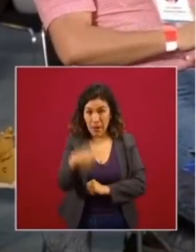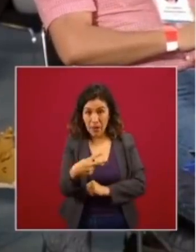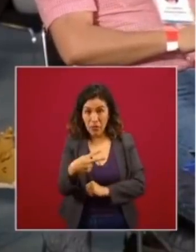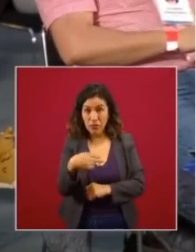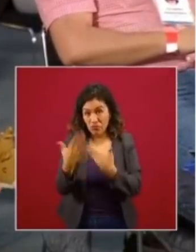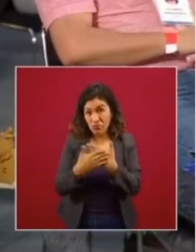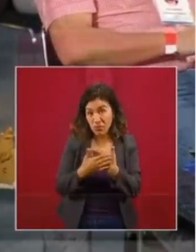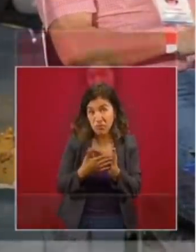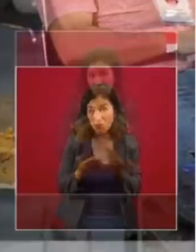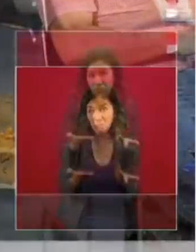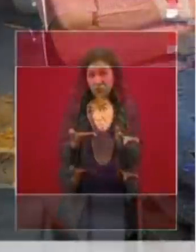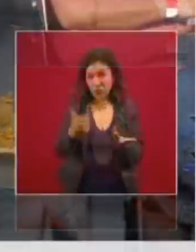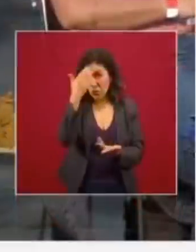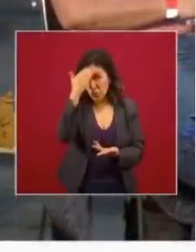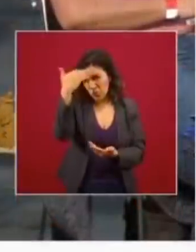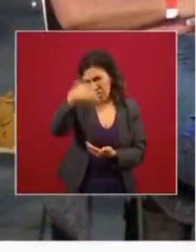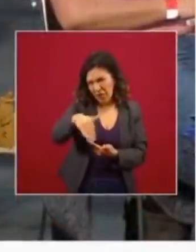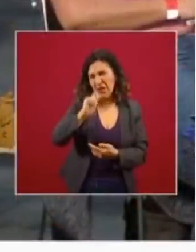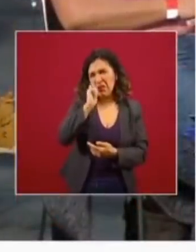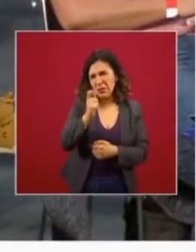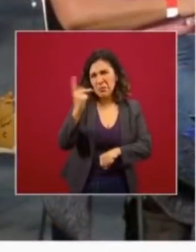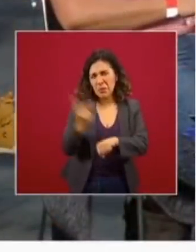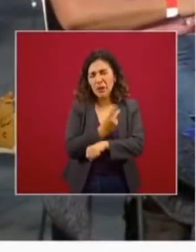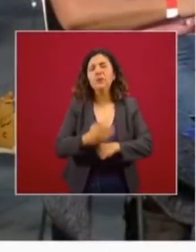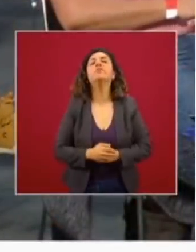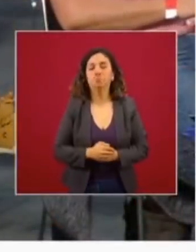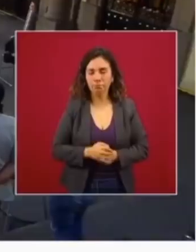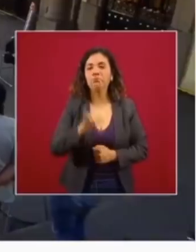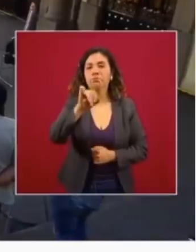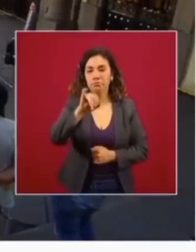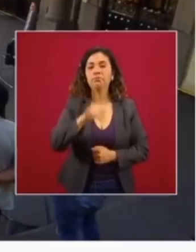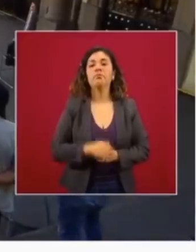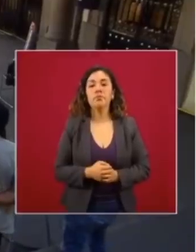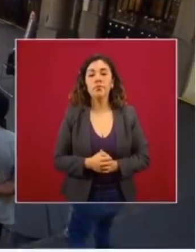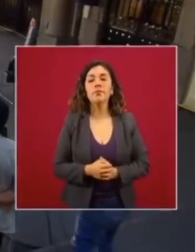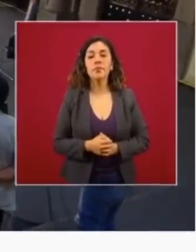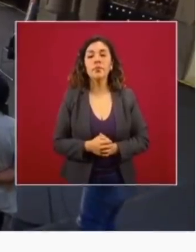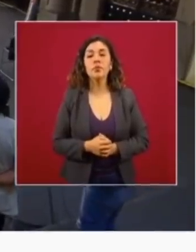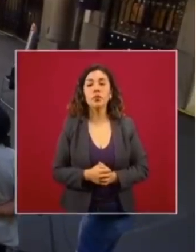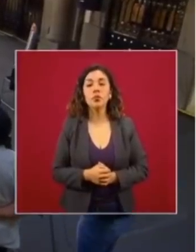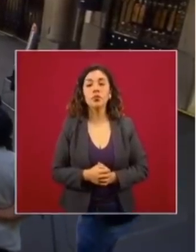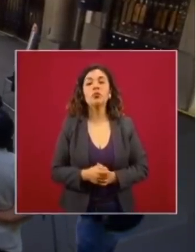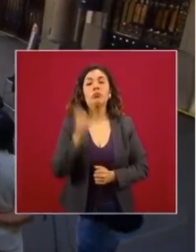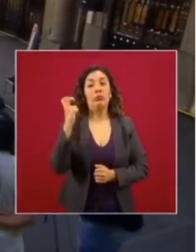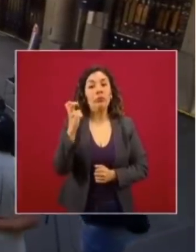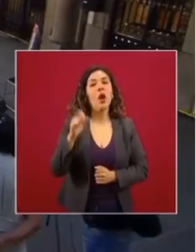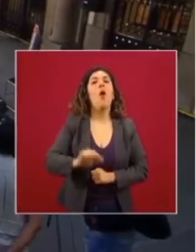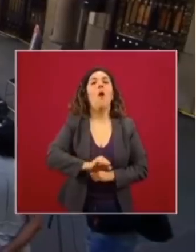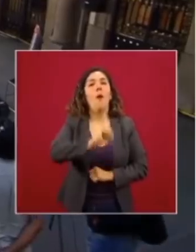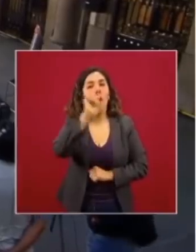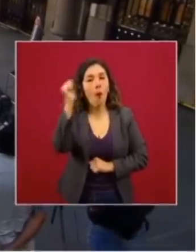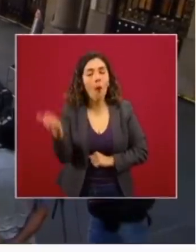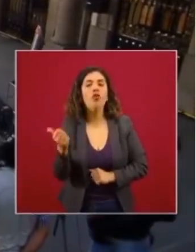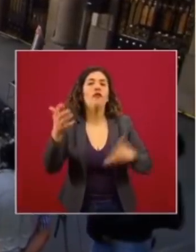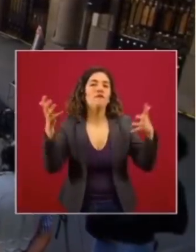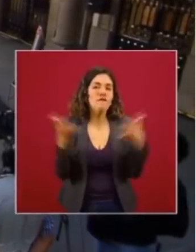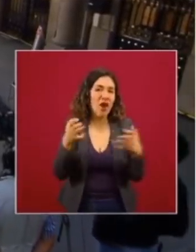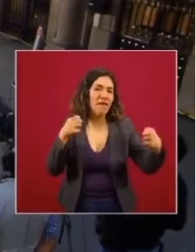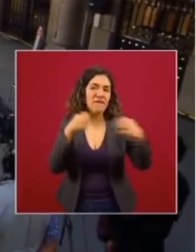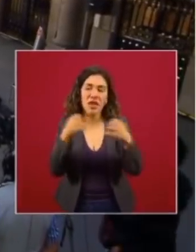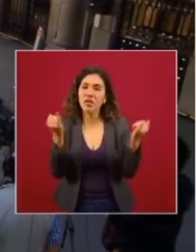México, si tiene conocimiento de que haya algo. Sí, se habla ahora de otro